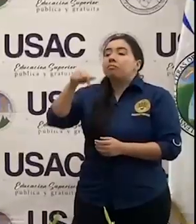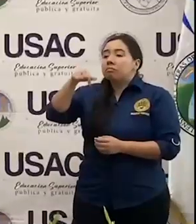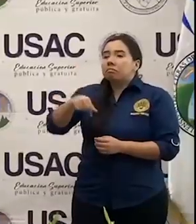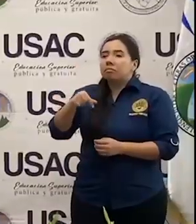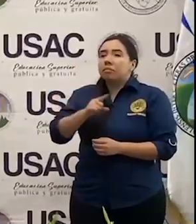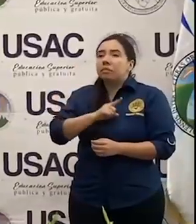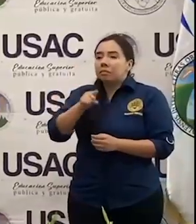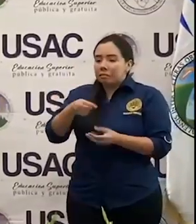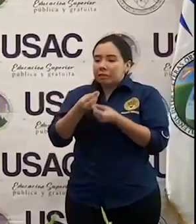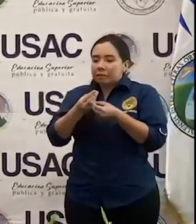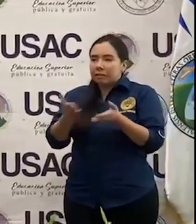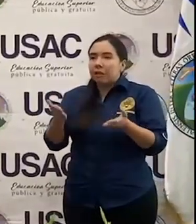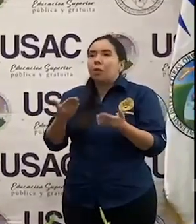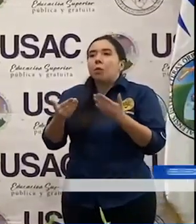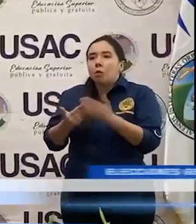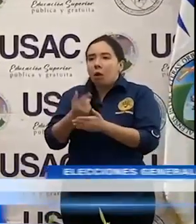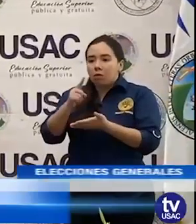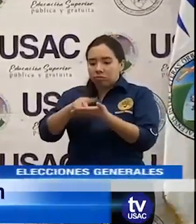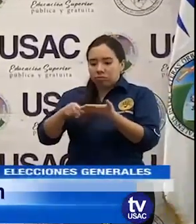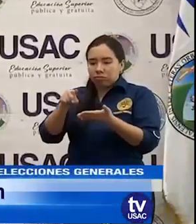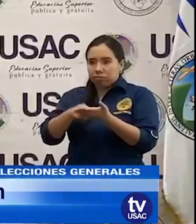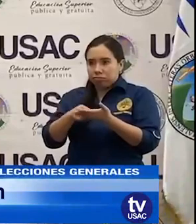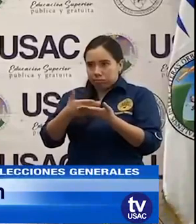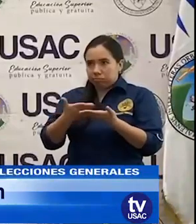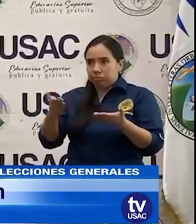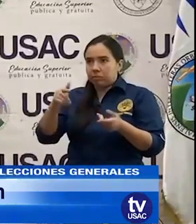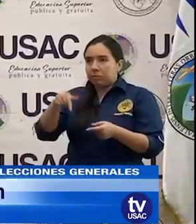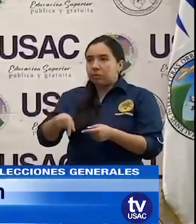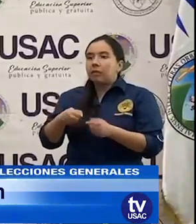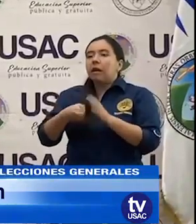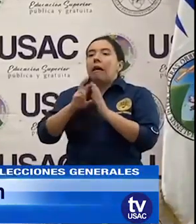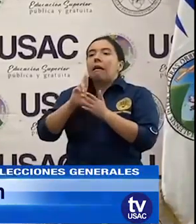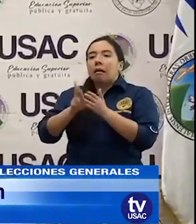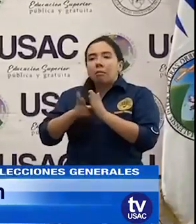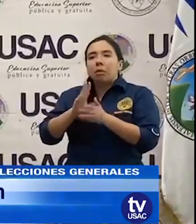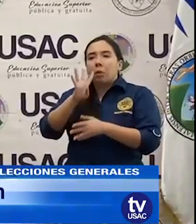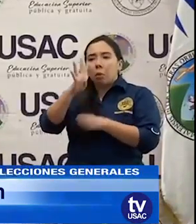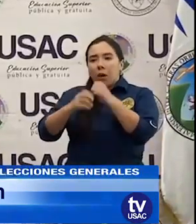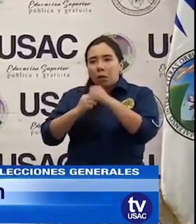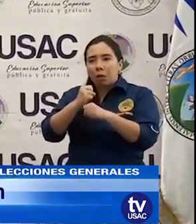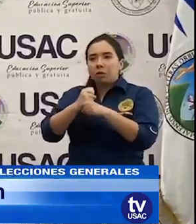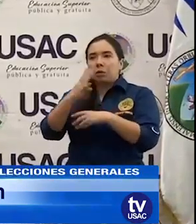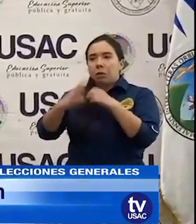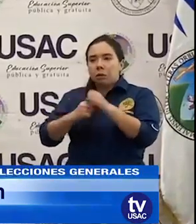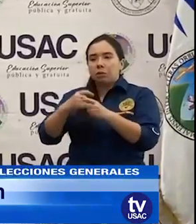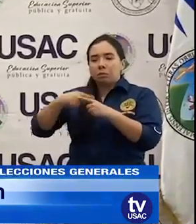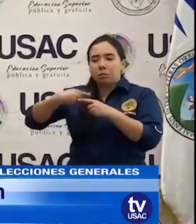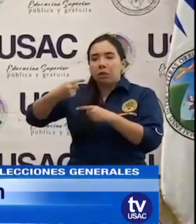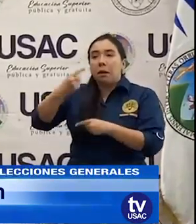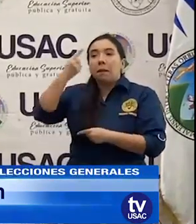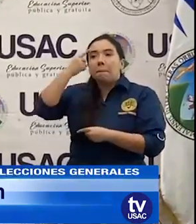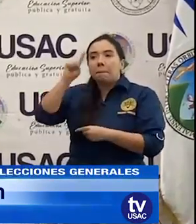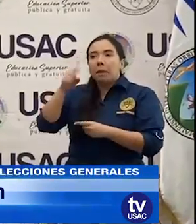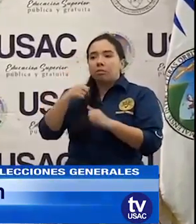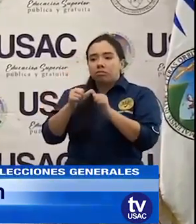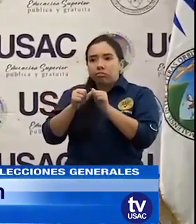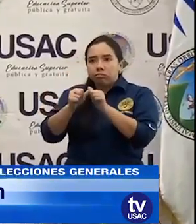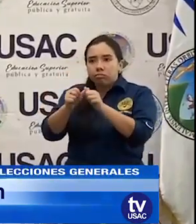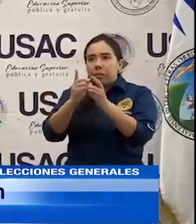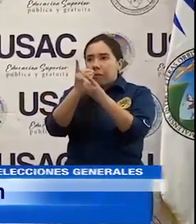Estamos en la antesala de un nuevo evento electoral que se repite cada 4 años, indispensable para mantener la